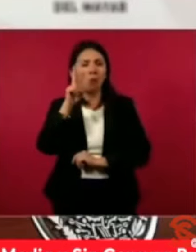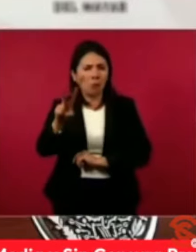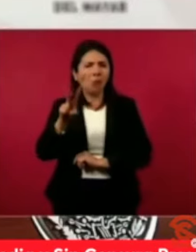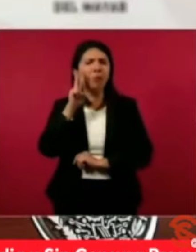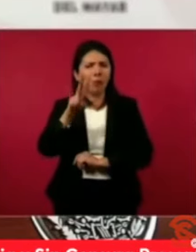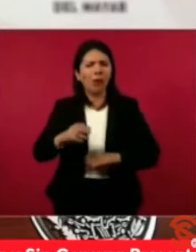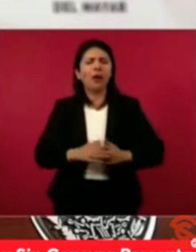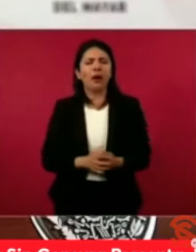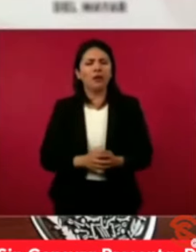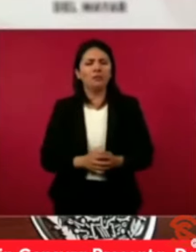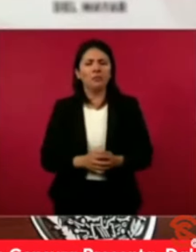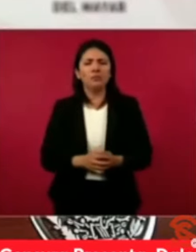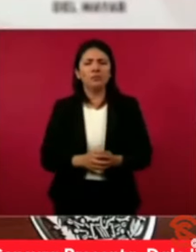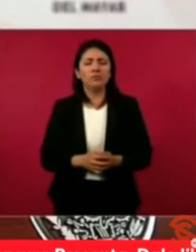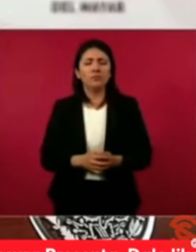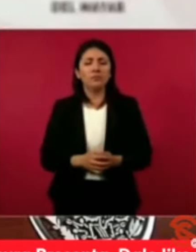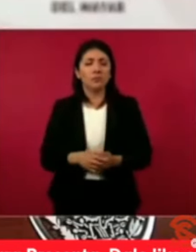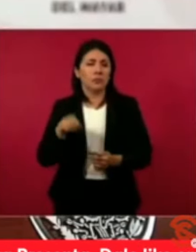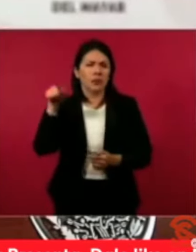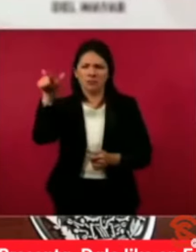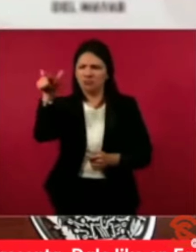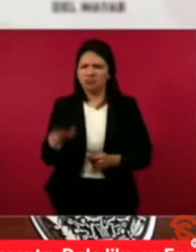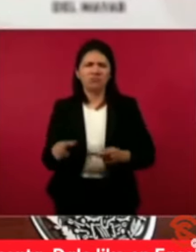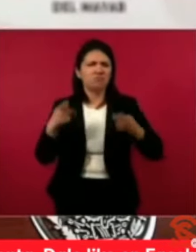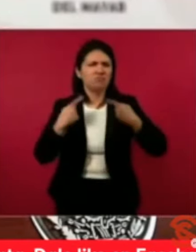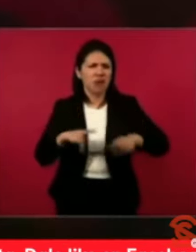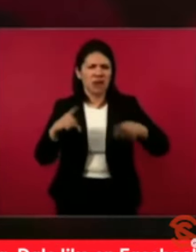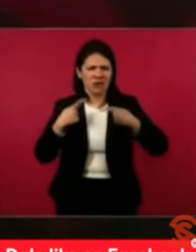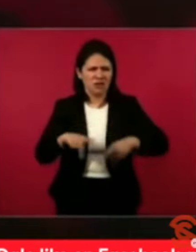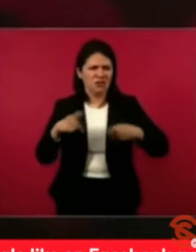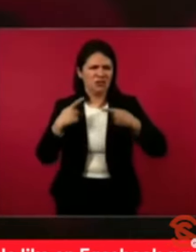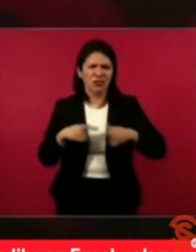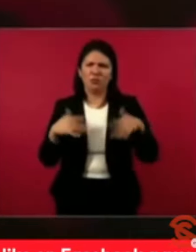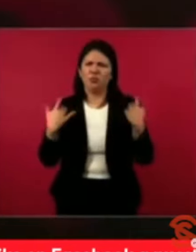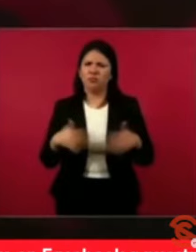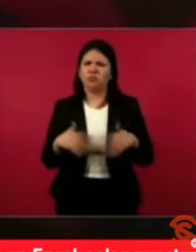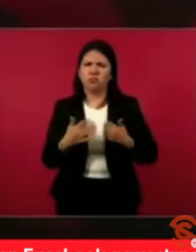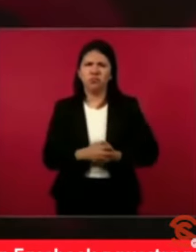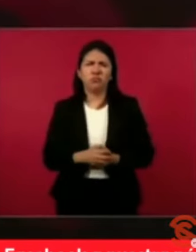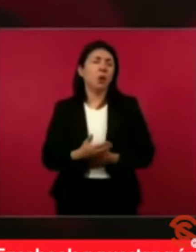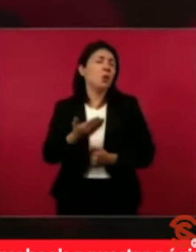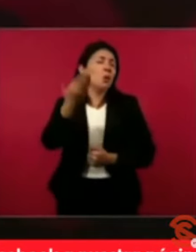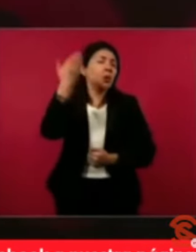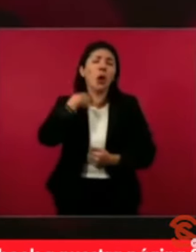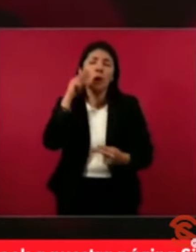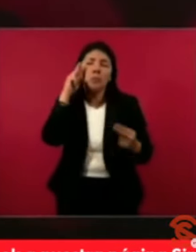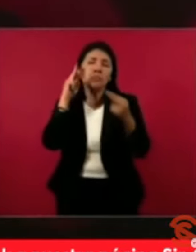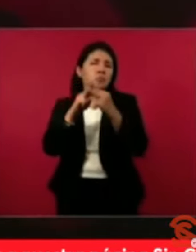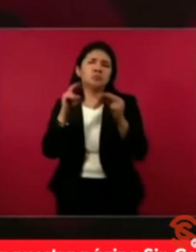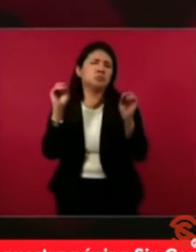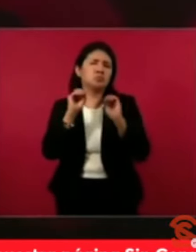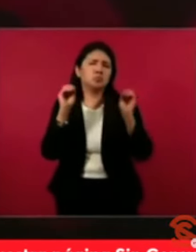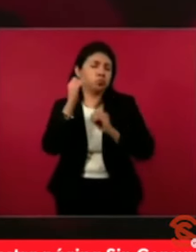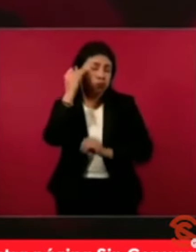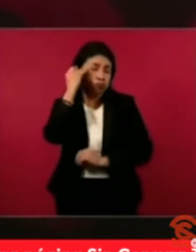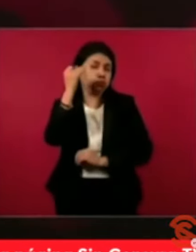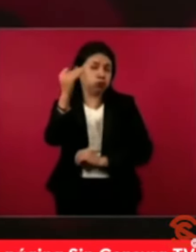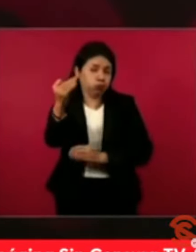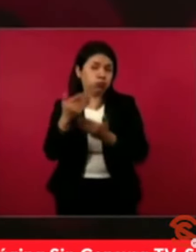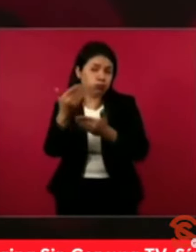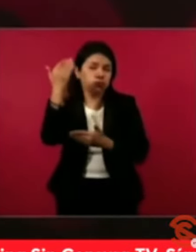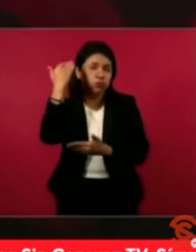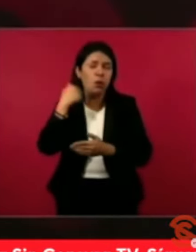Y es una persona, tiene tiempo que no lo veo, años,